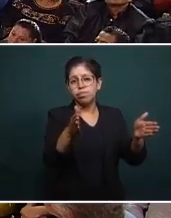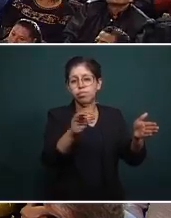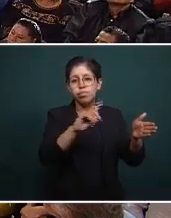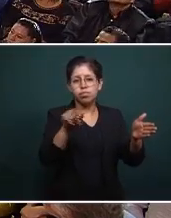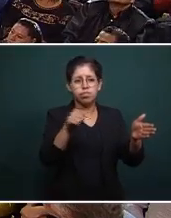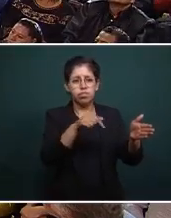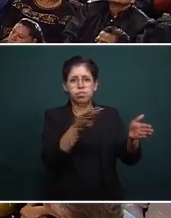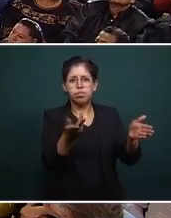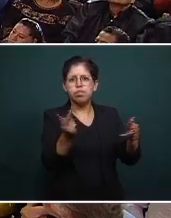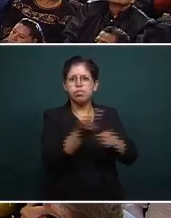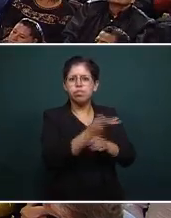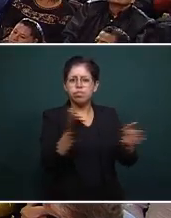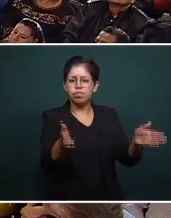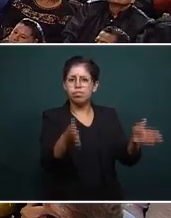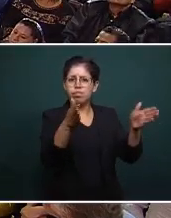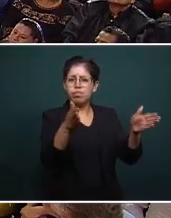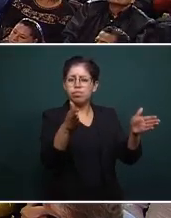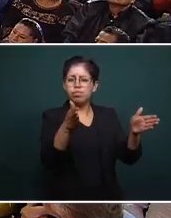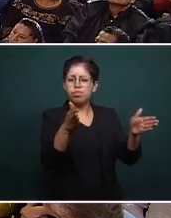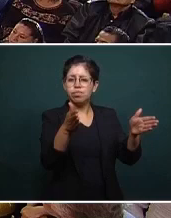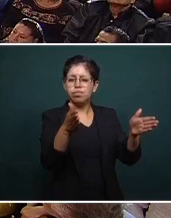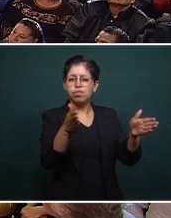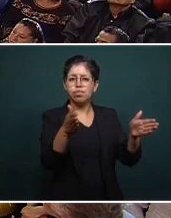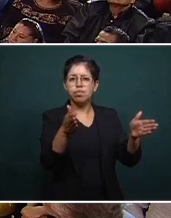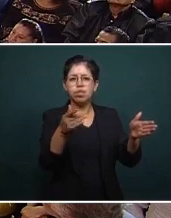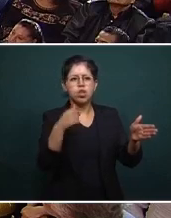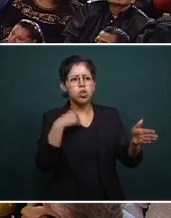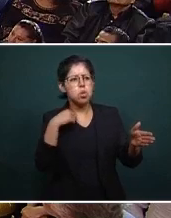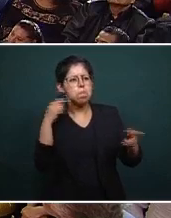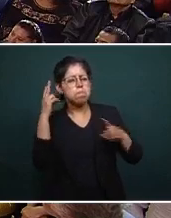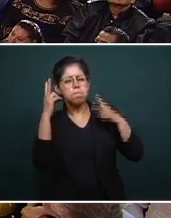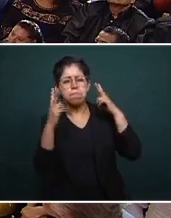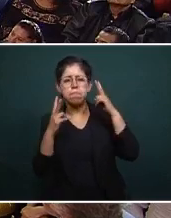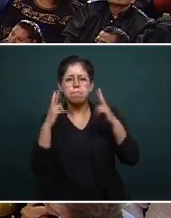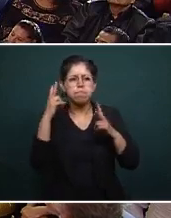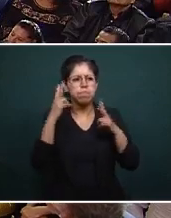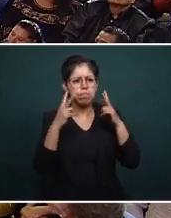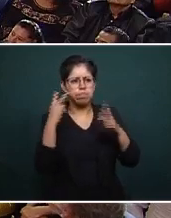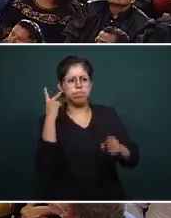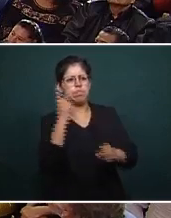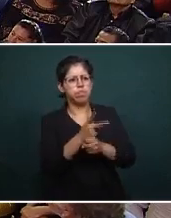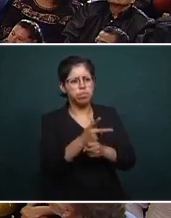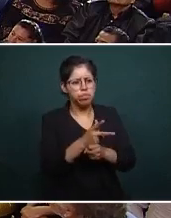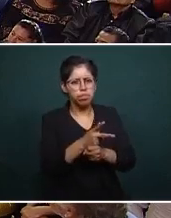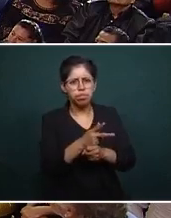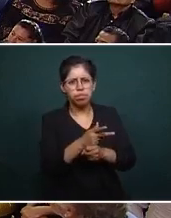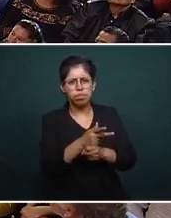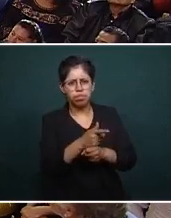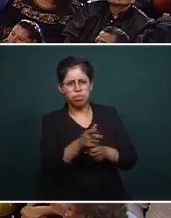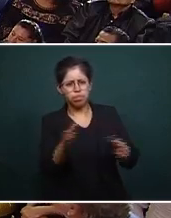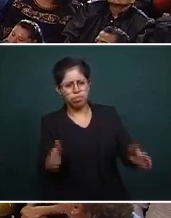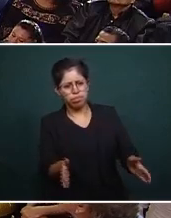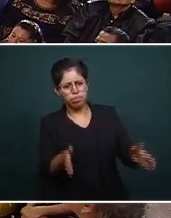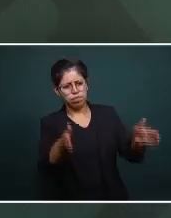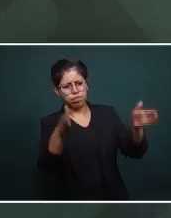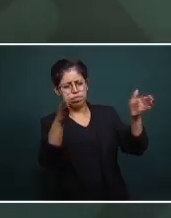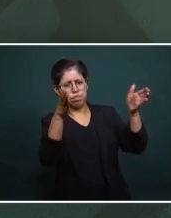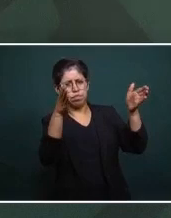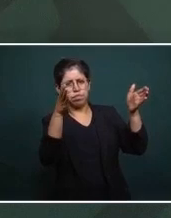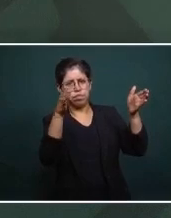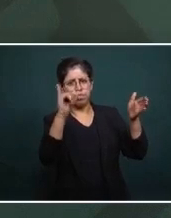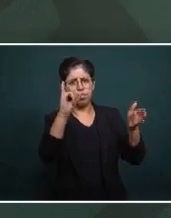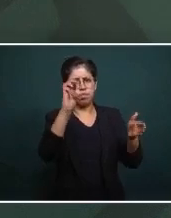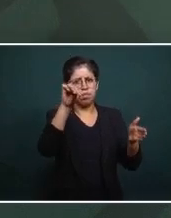plantean esto, porque voy a una gira, vemos un hospital del seguro, del IMSS